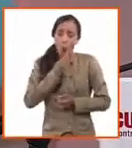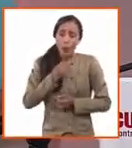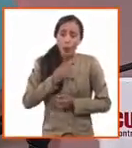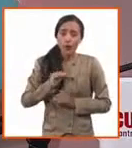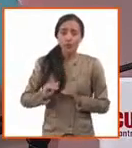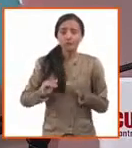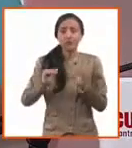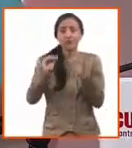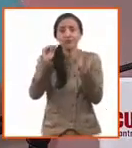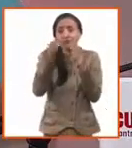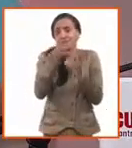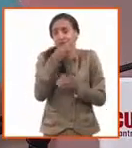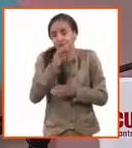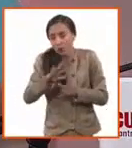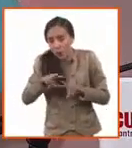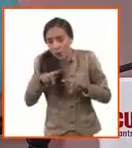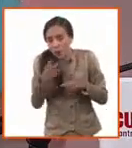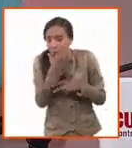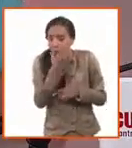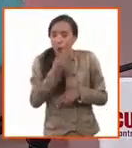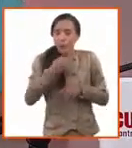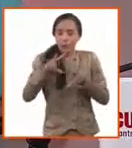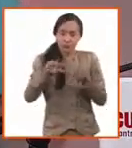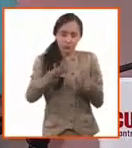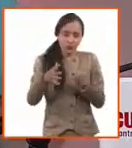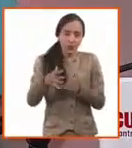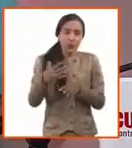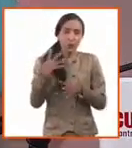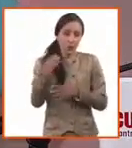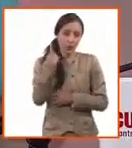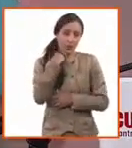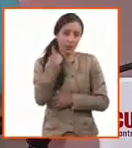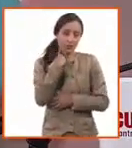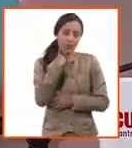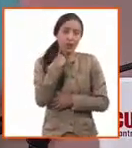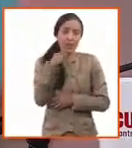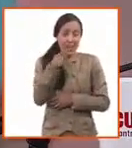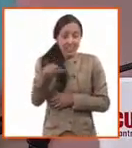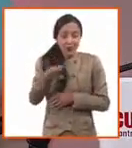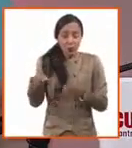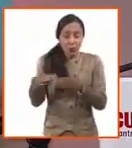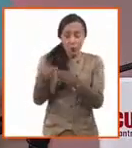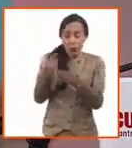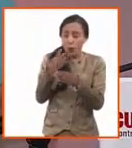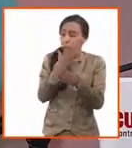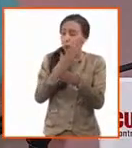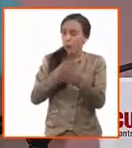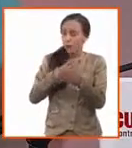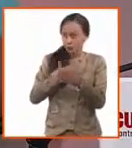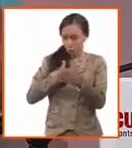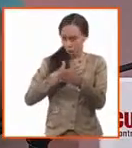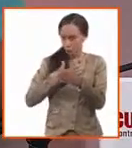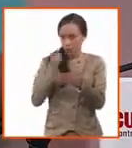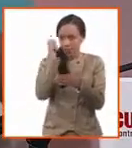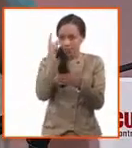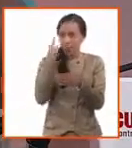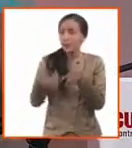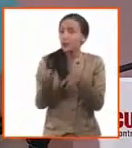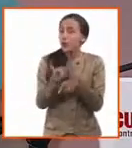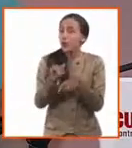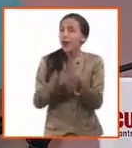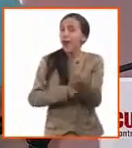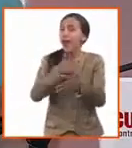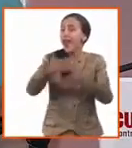generaciones políticas no solamente vienen con sus propias carnes también con la herencia de esos